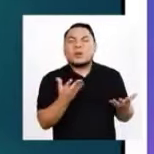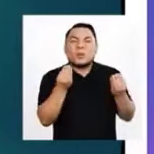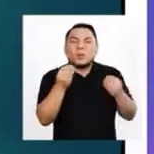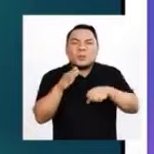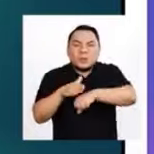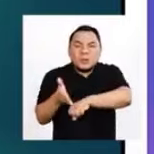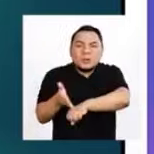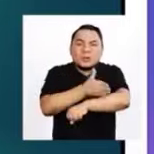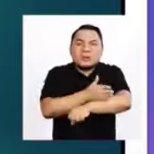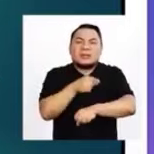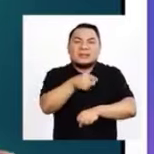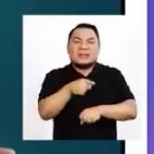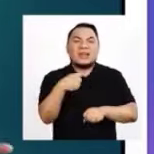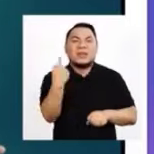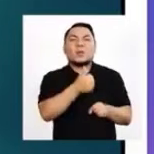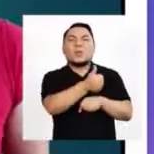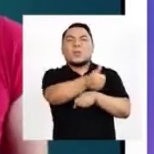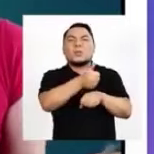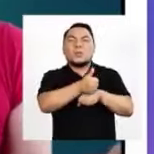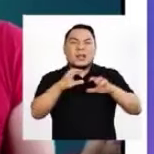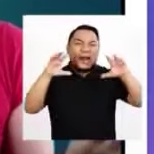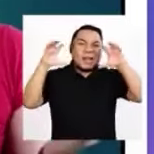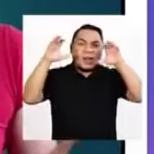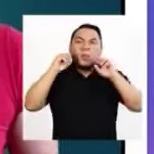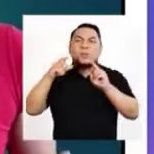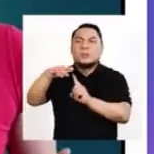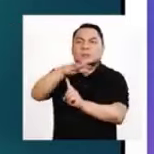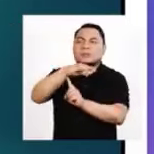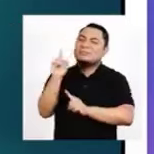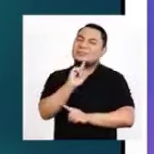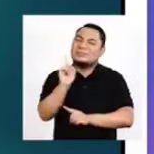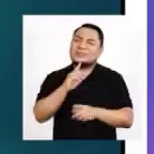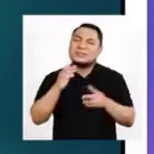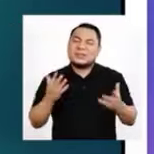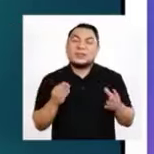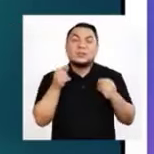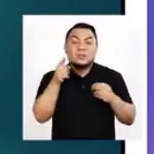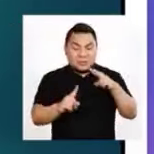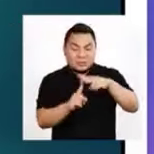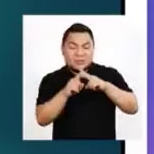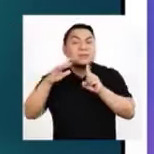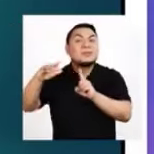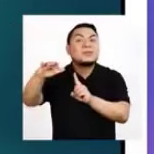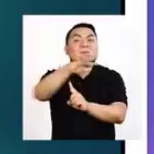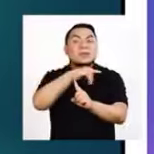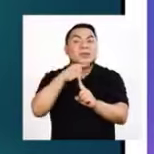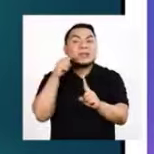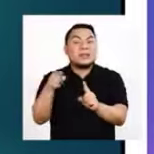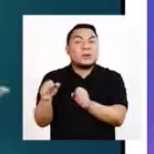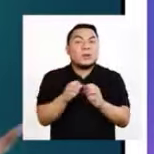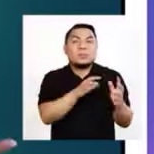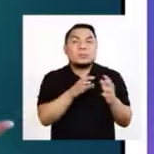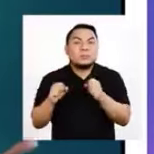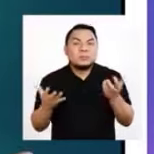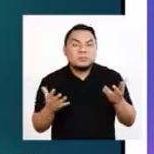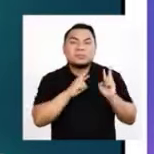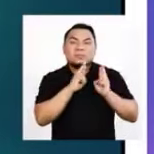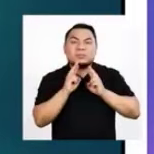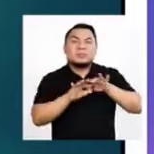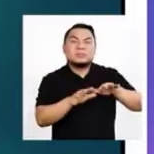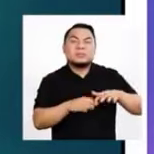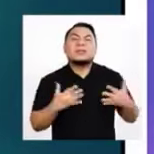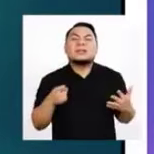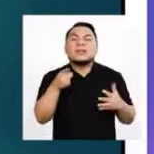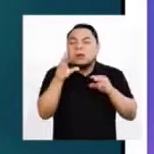peruanos, solo que ahora en lugar de culpar a los monstruos, culpamos a la naturaleza. Pero en realidad, lo que pasa es que los fenómenos naturales provocadores de